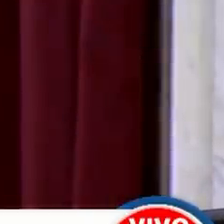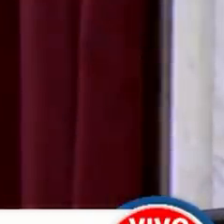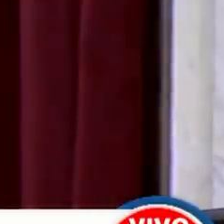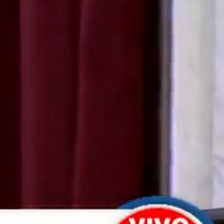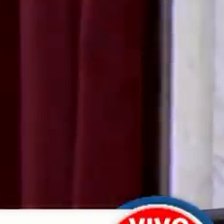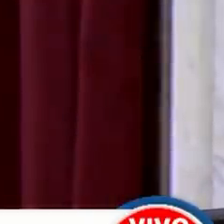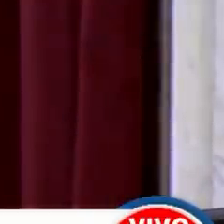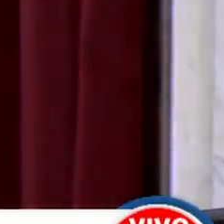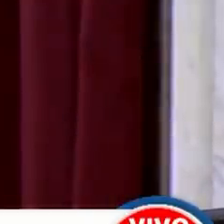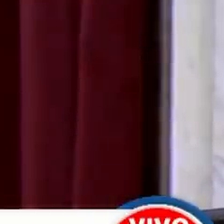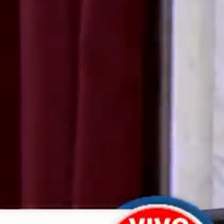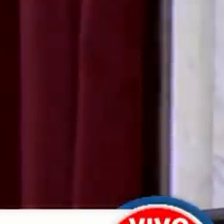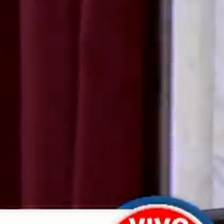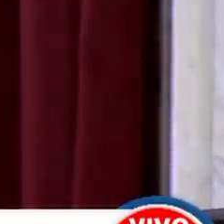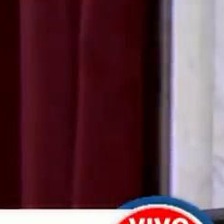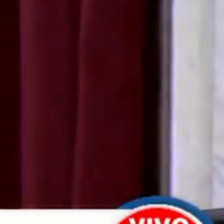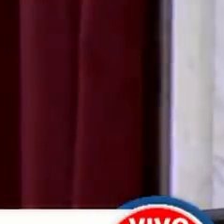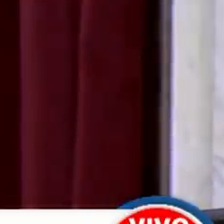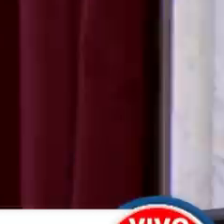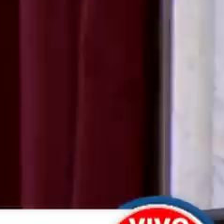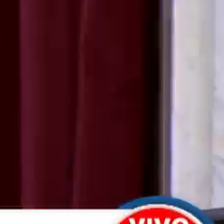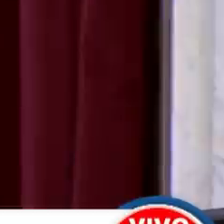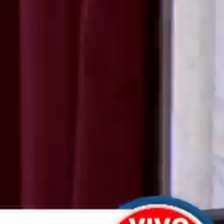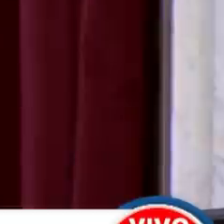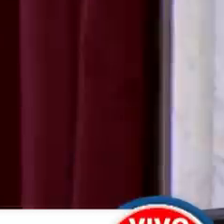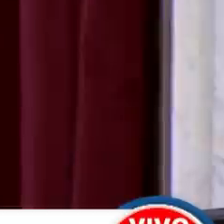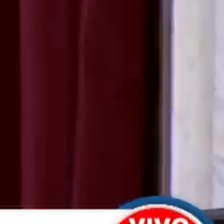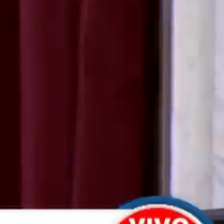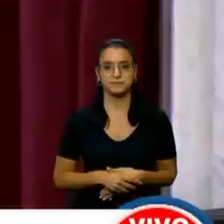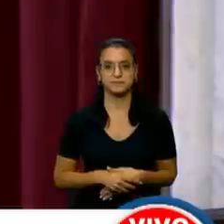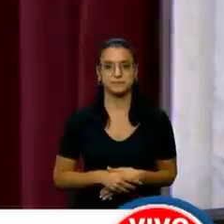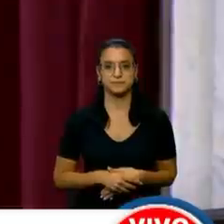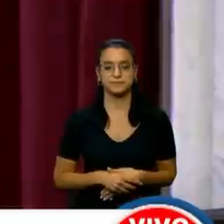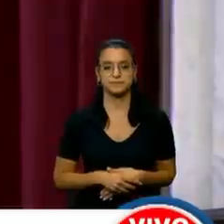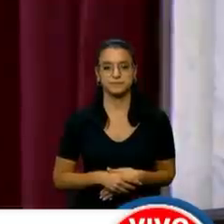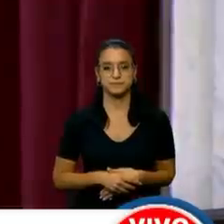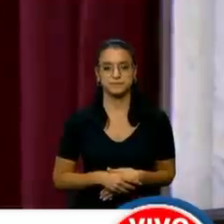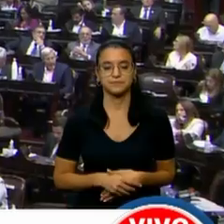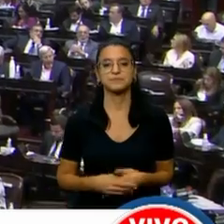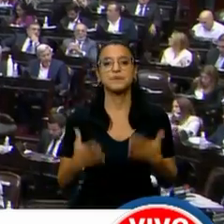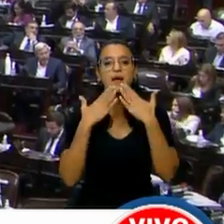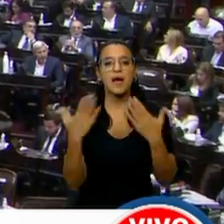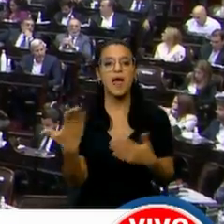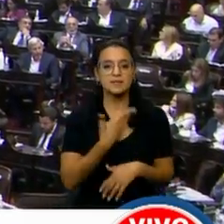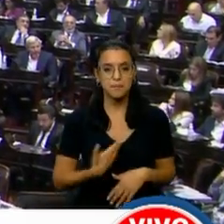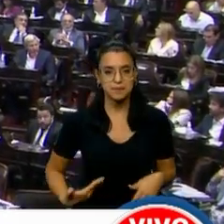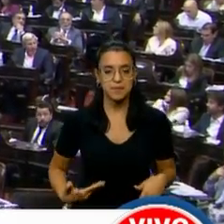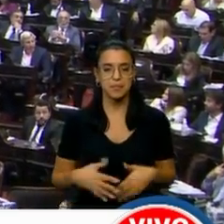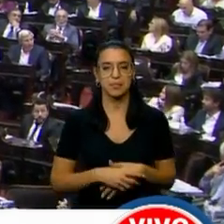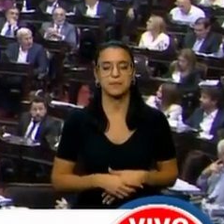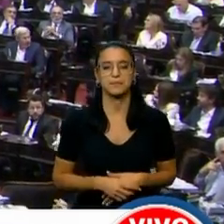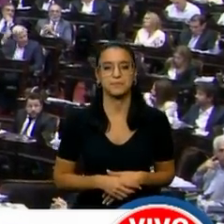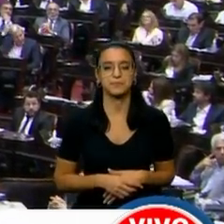tiene la palabra el diputado por salta lucas godoy gracias presidente